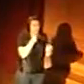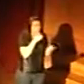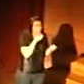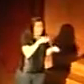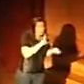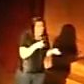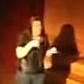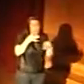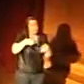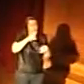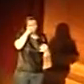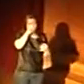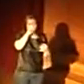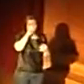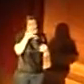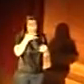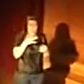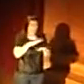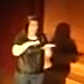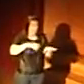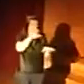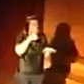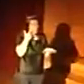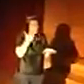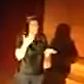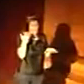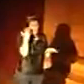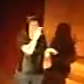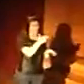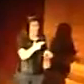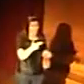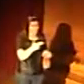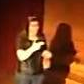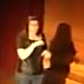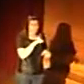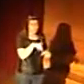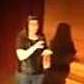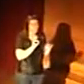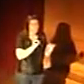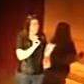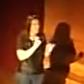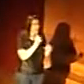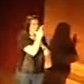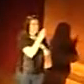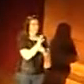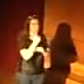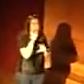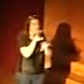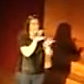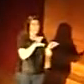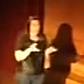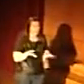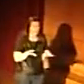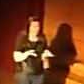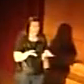como la mayoría de estos de estos pintores en realidad lo que son son grandes escenógrafos son artistas que en